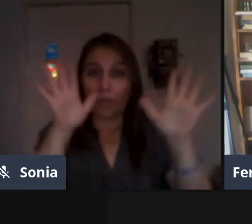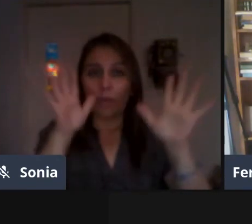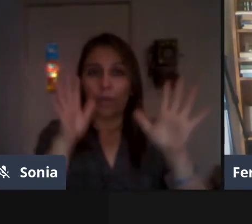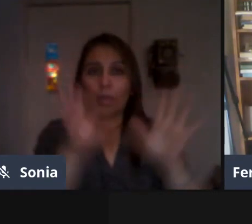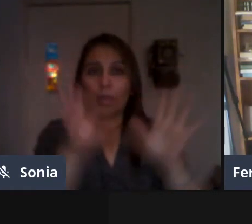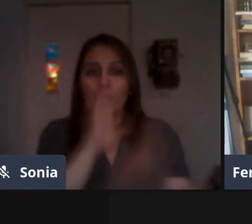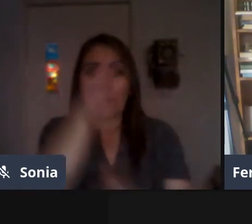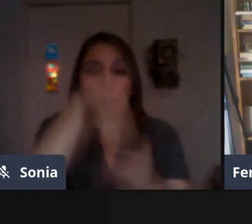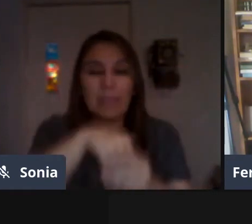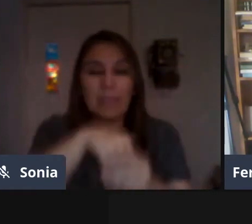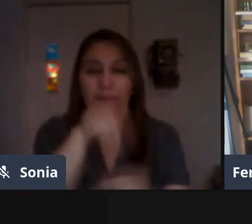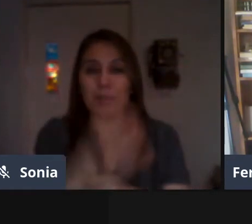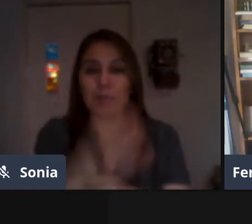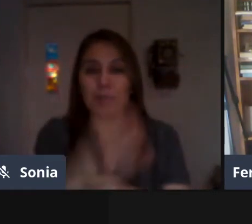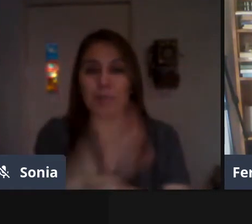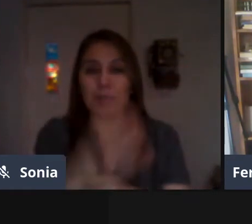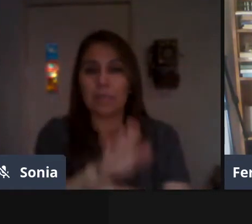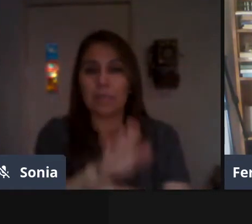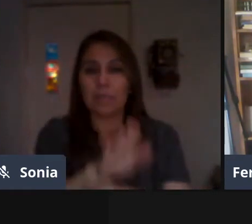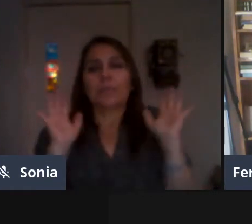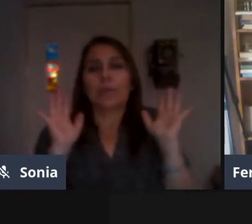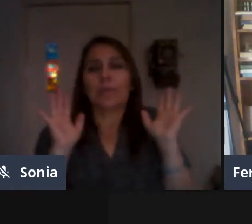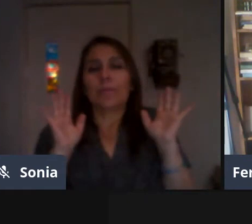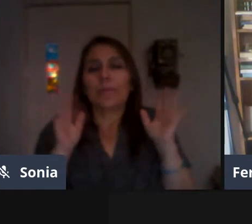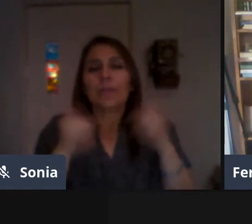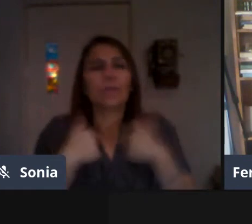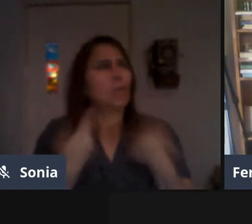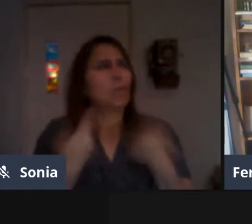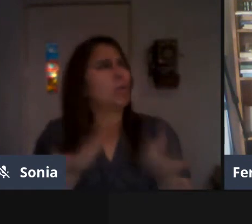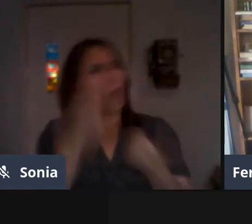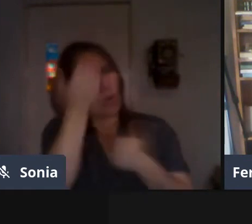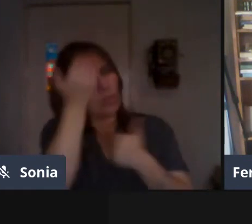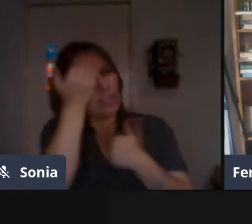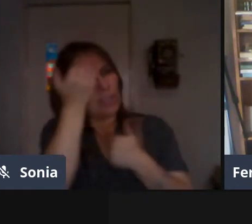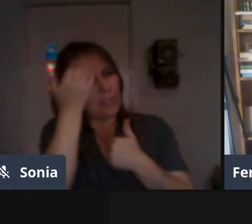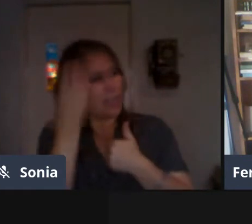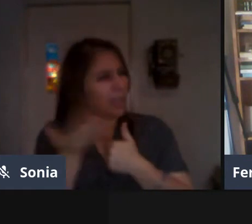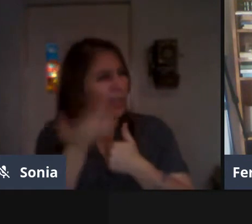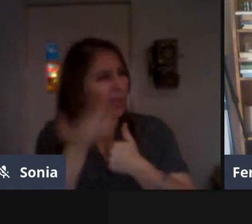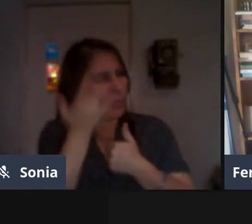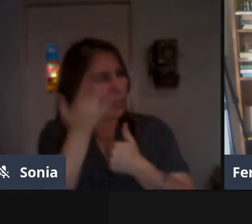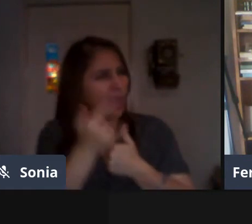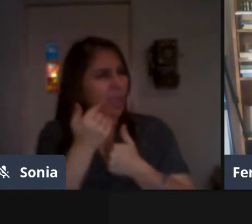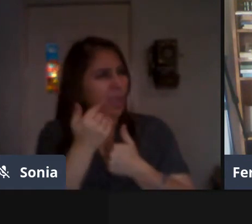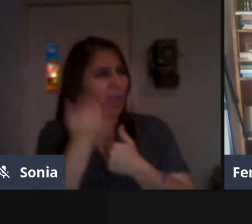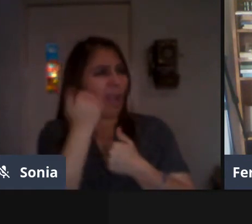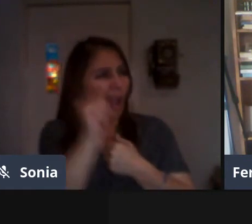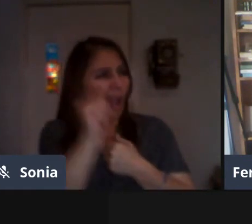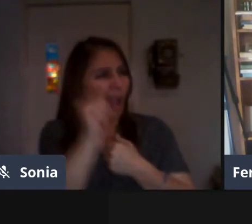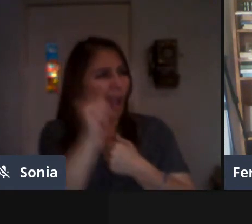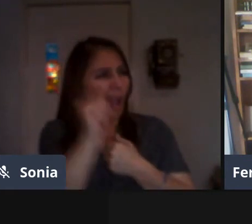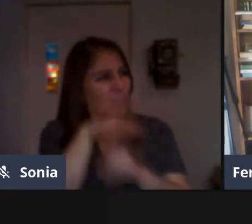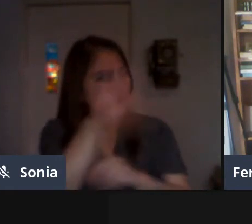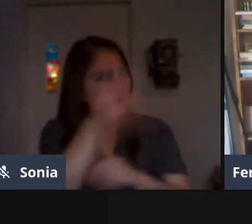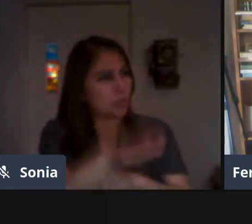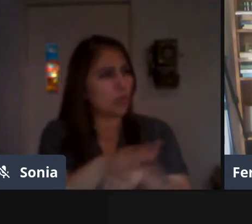ni siquiera tengo conciencia de ser un sirio y por más que yo en el momento tenga